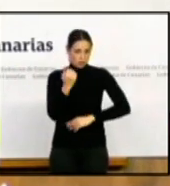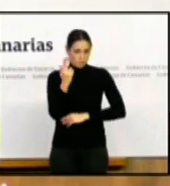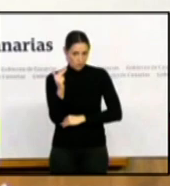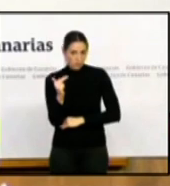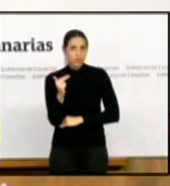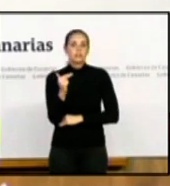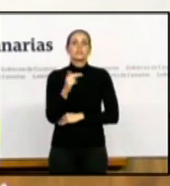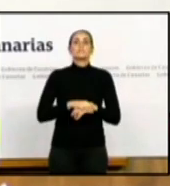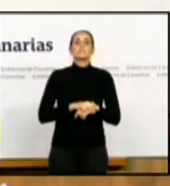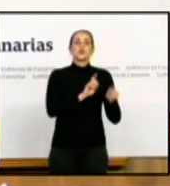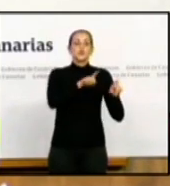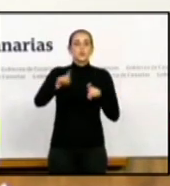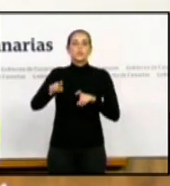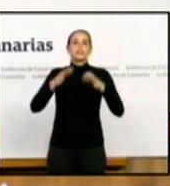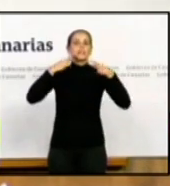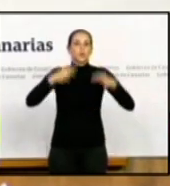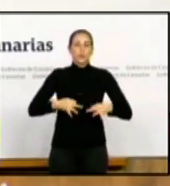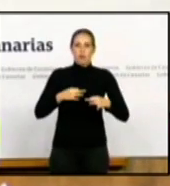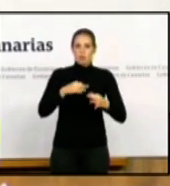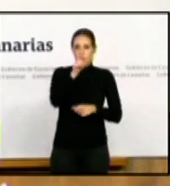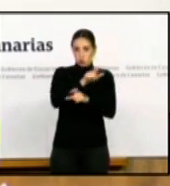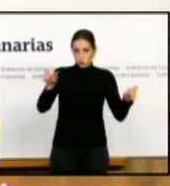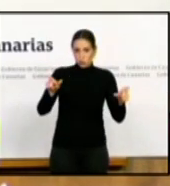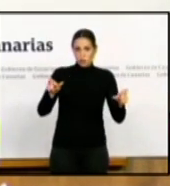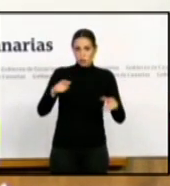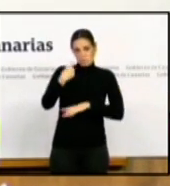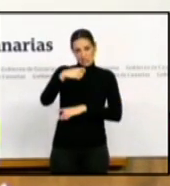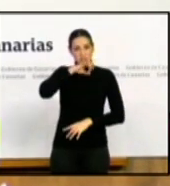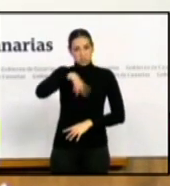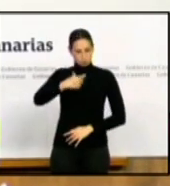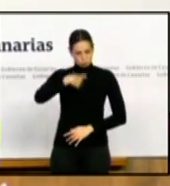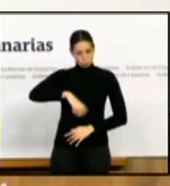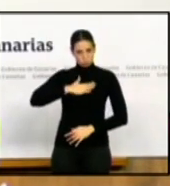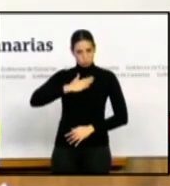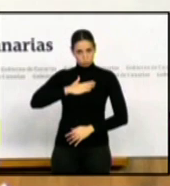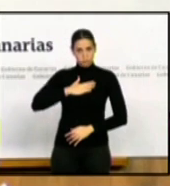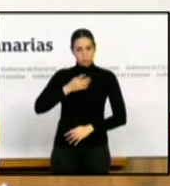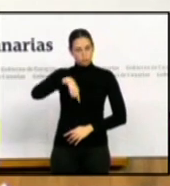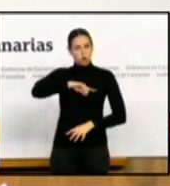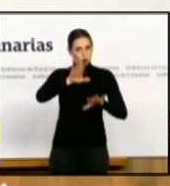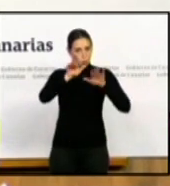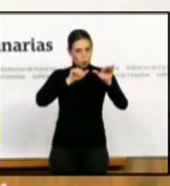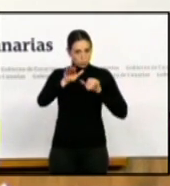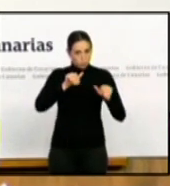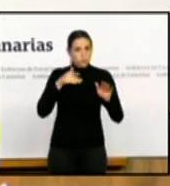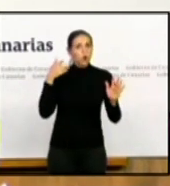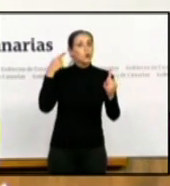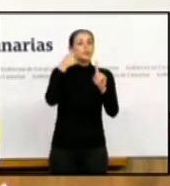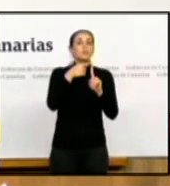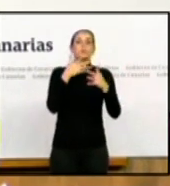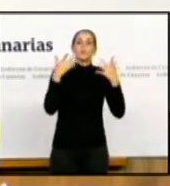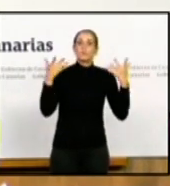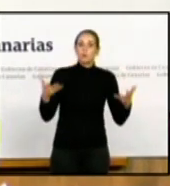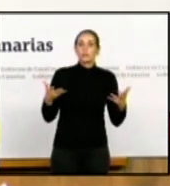Ciudadana en la isla de Tenerife, presidida por quien les habla, para que hagamos el máximo de